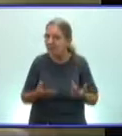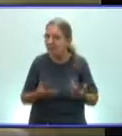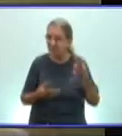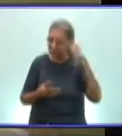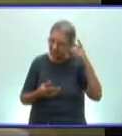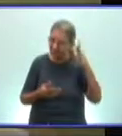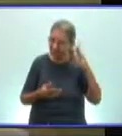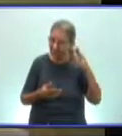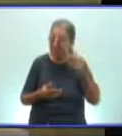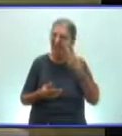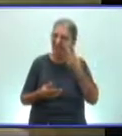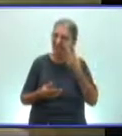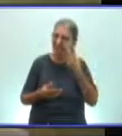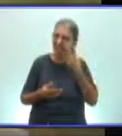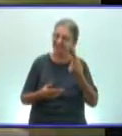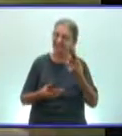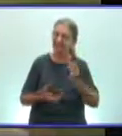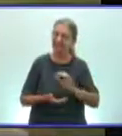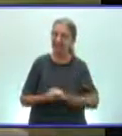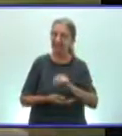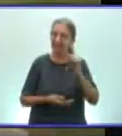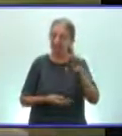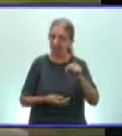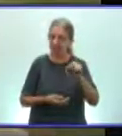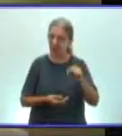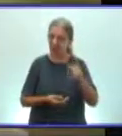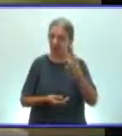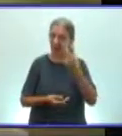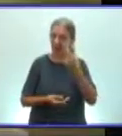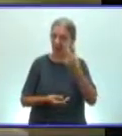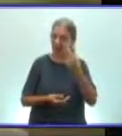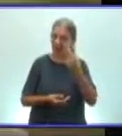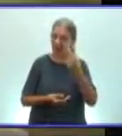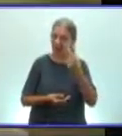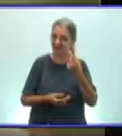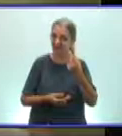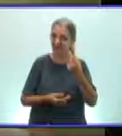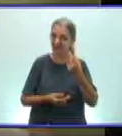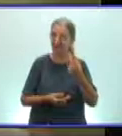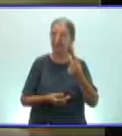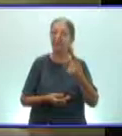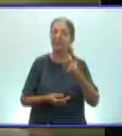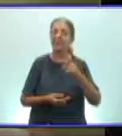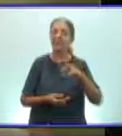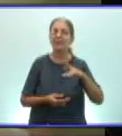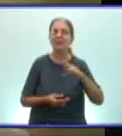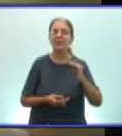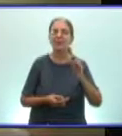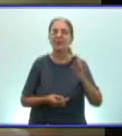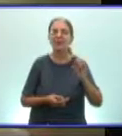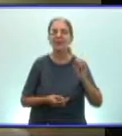recuerdan? Entonces vamos a determinar el promedio de estos resultados.